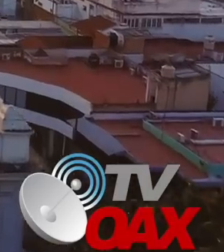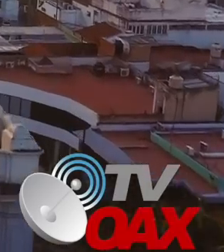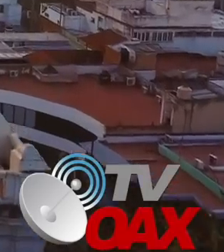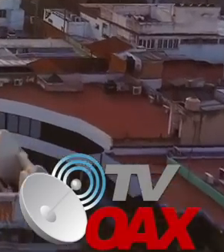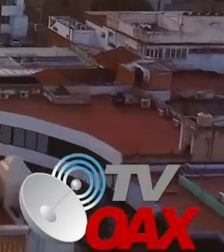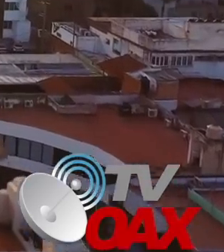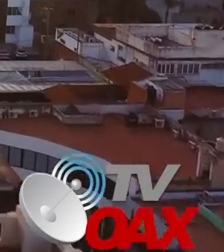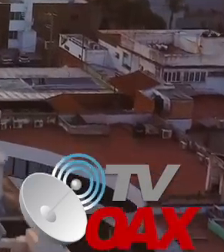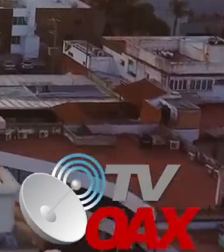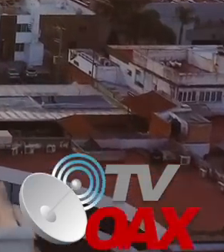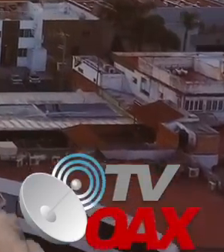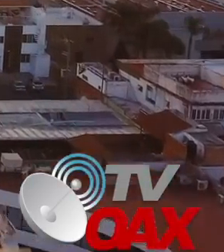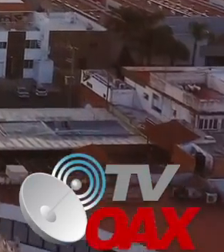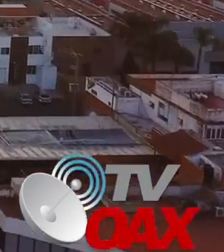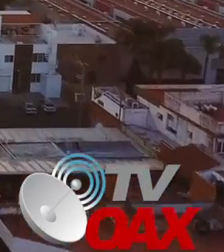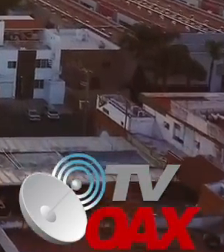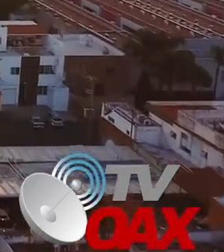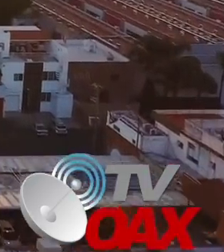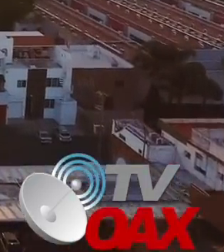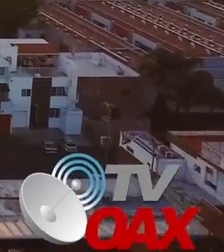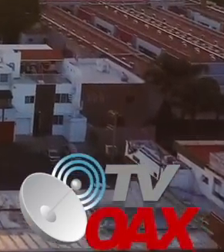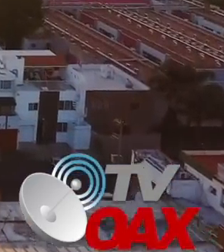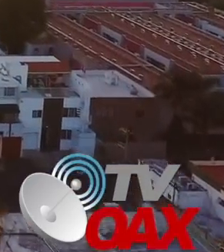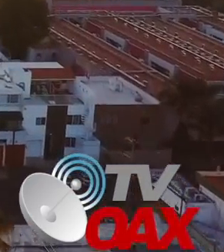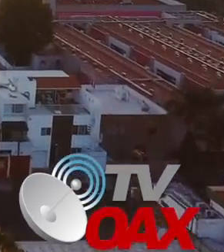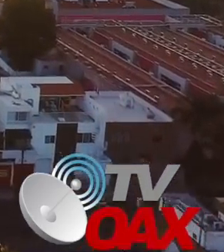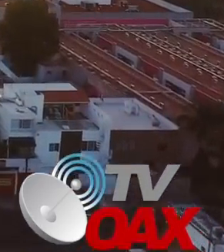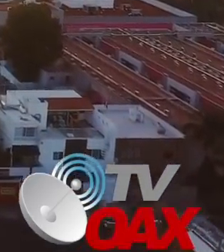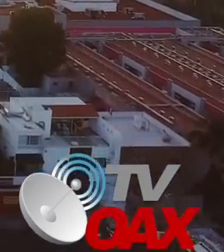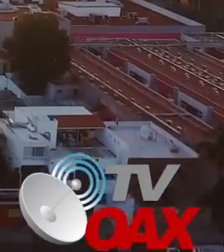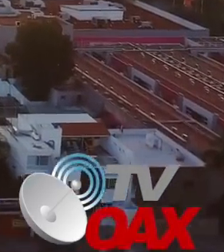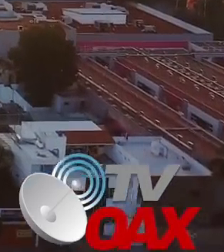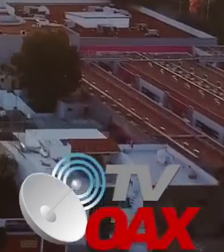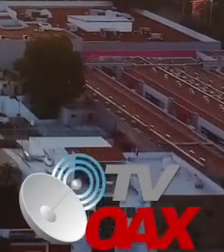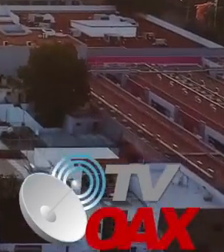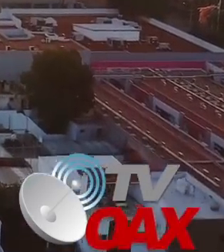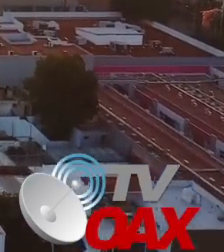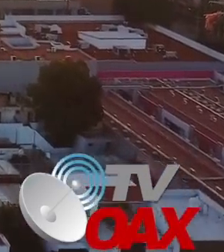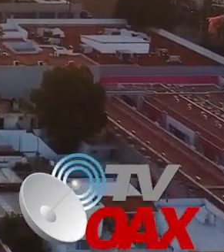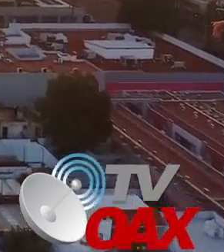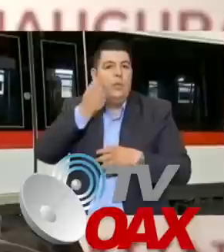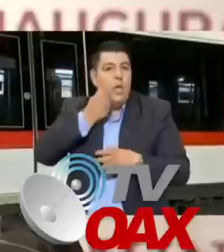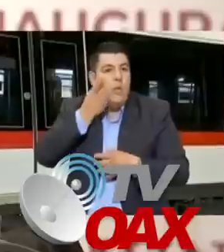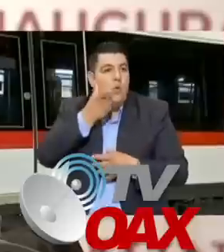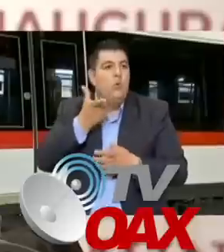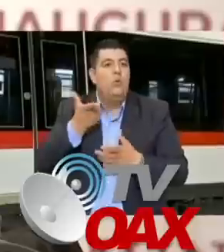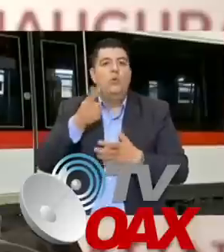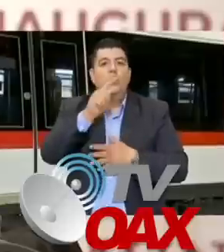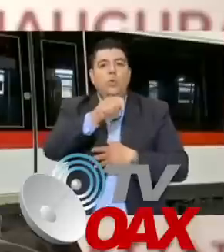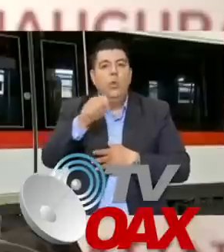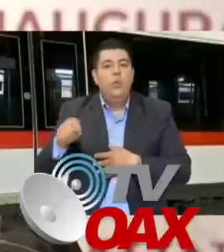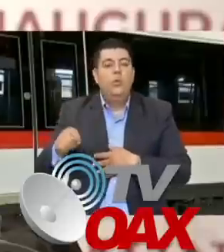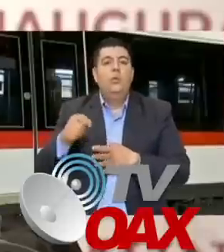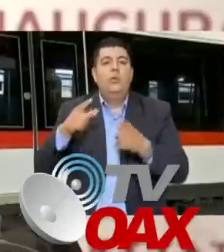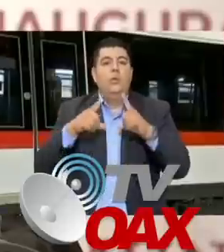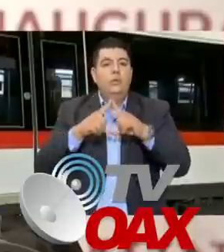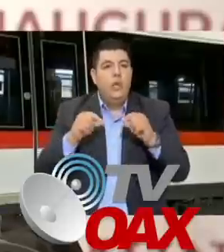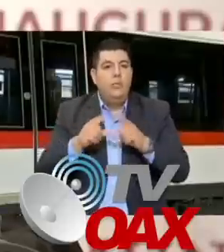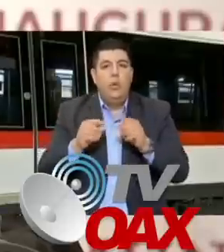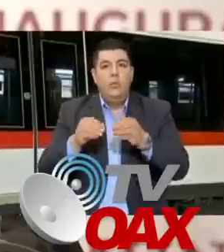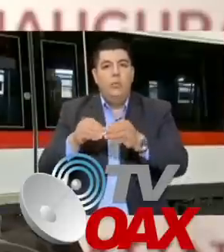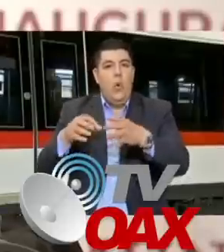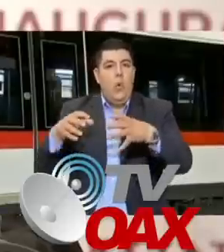municipios tan importantes que han crecido mucho en la zona